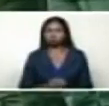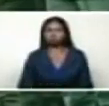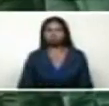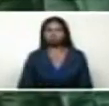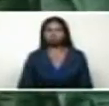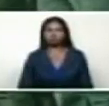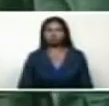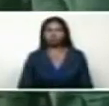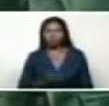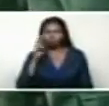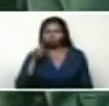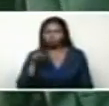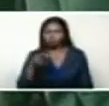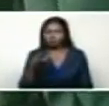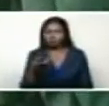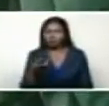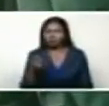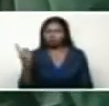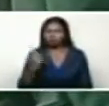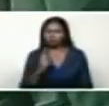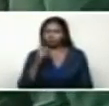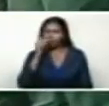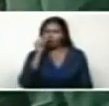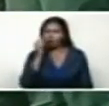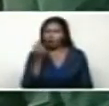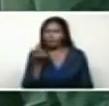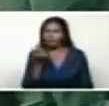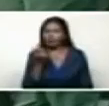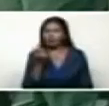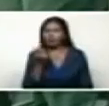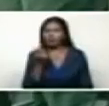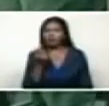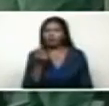Por allí vino un almirante,